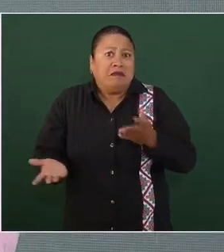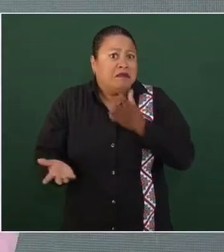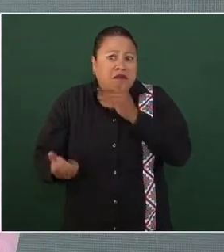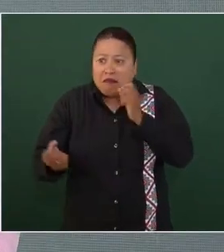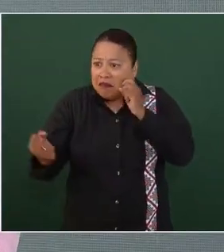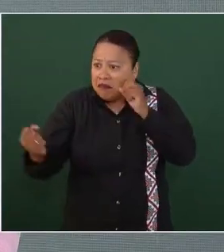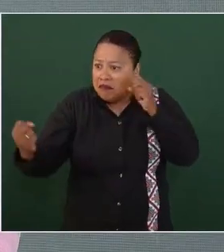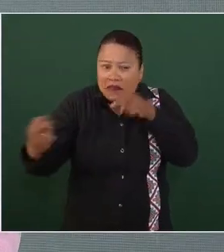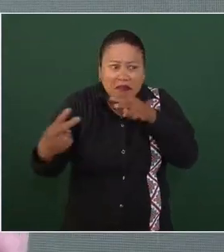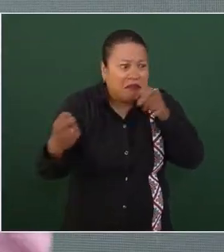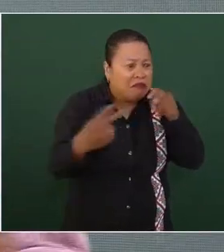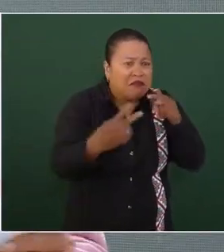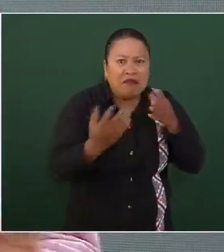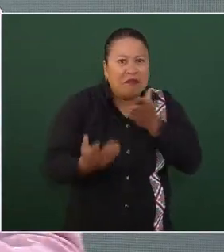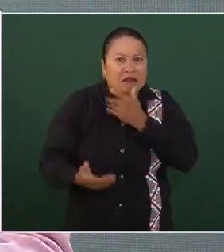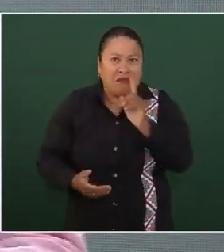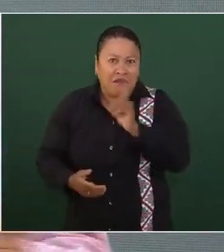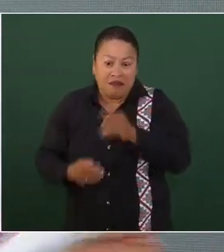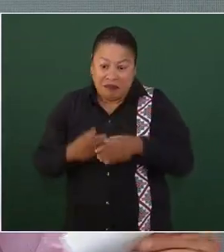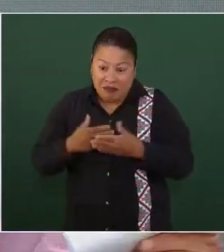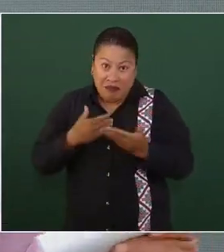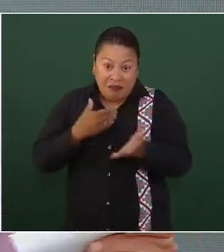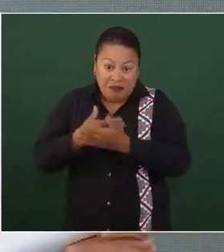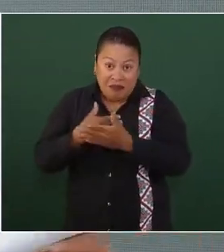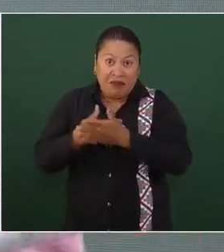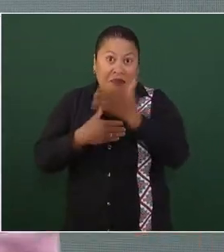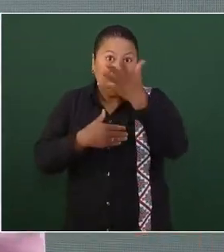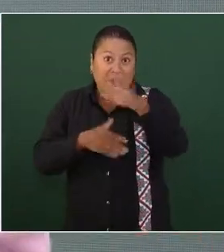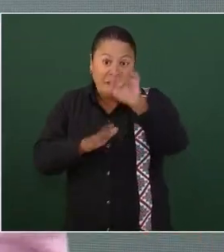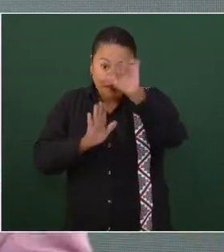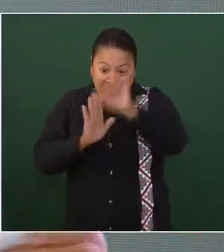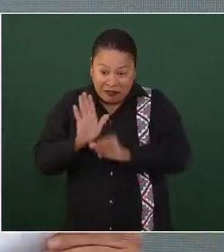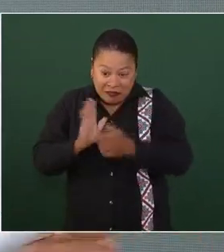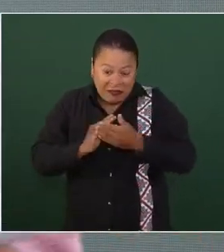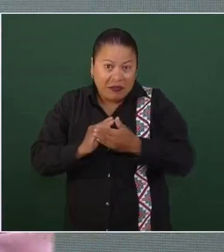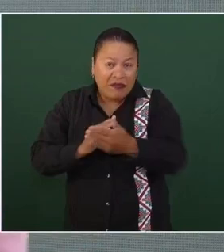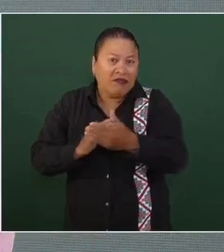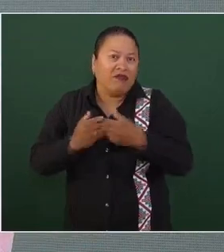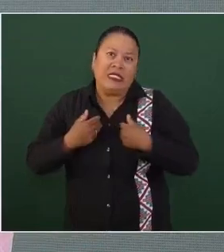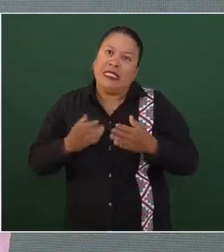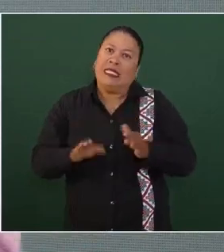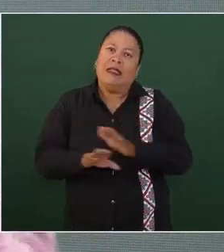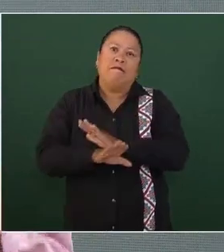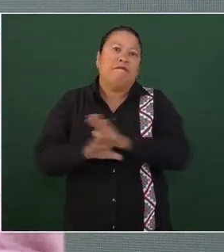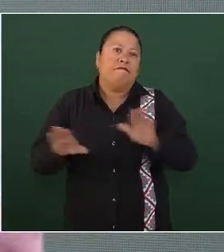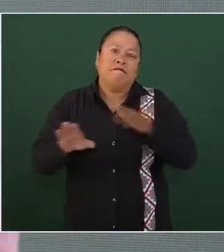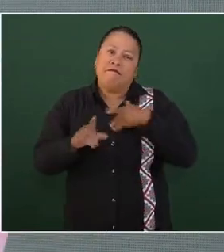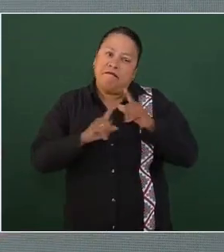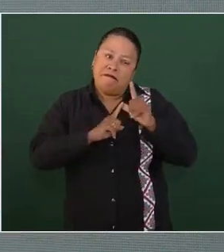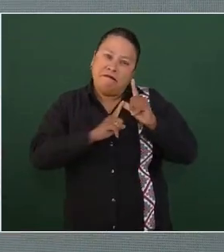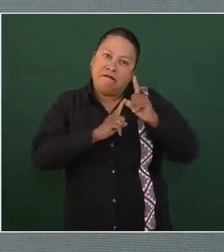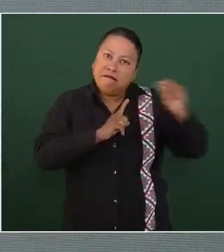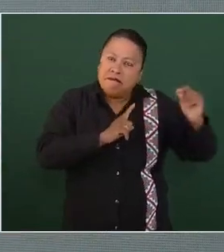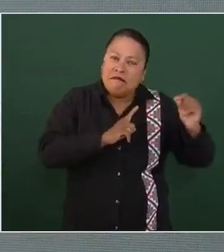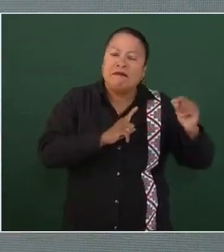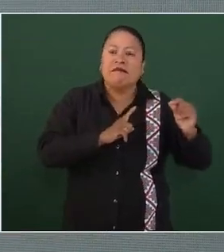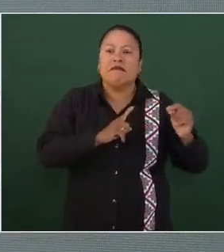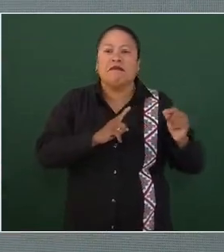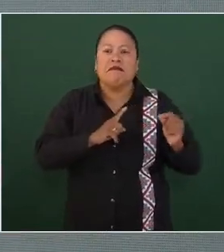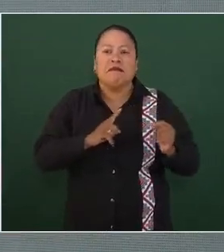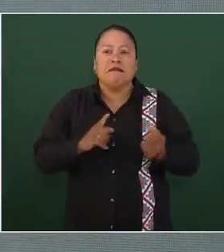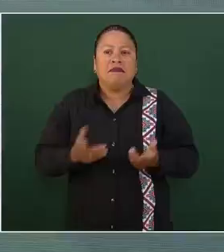yo en 10 meses ya me voy a